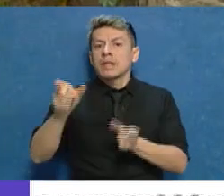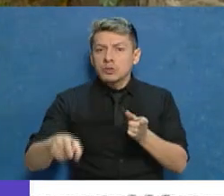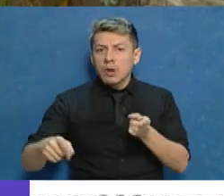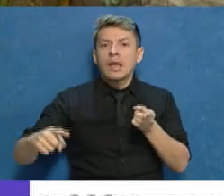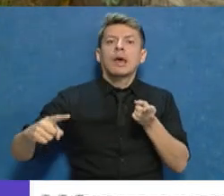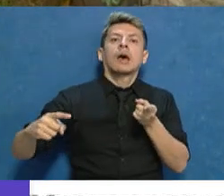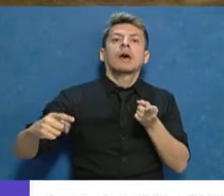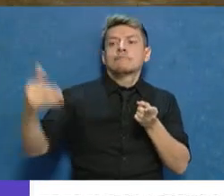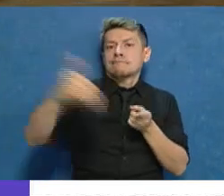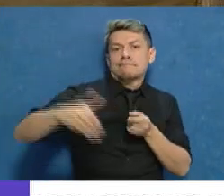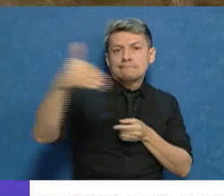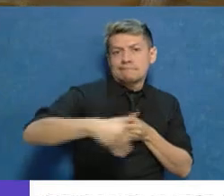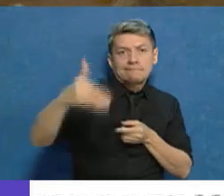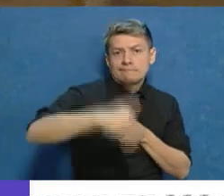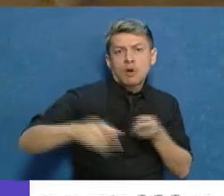manera presencial.